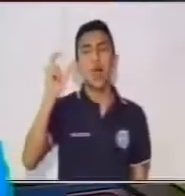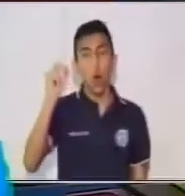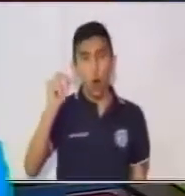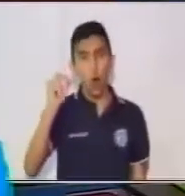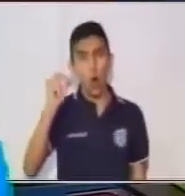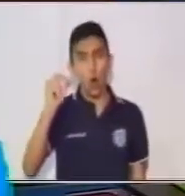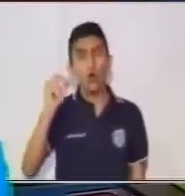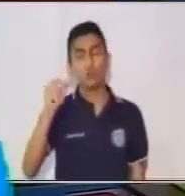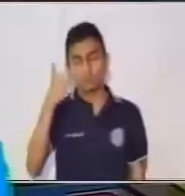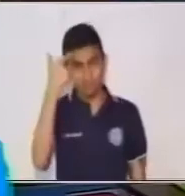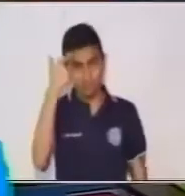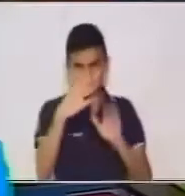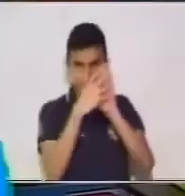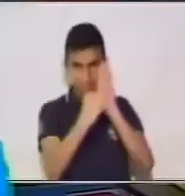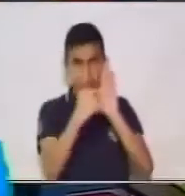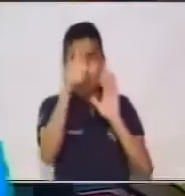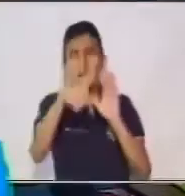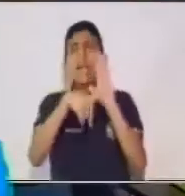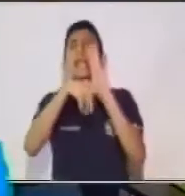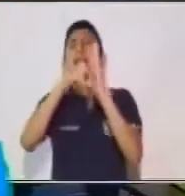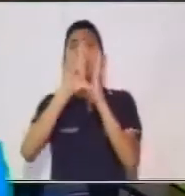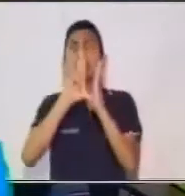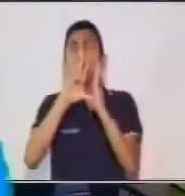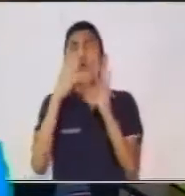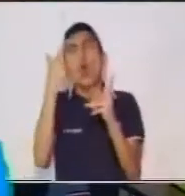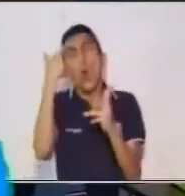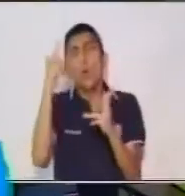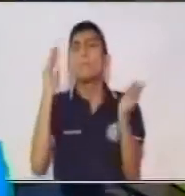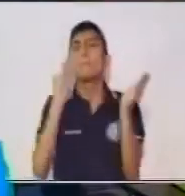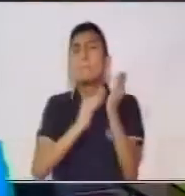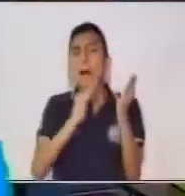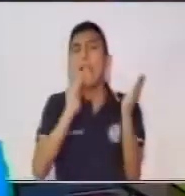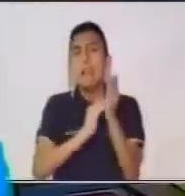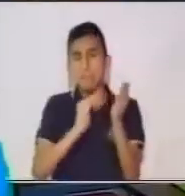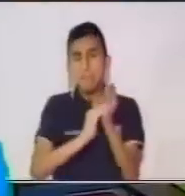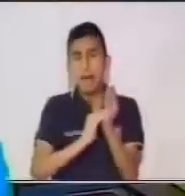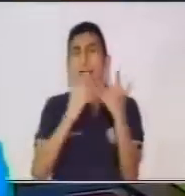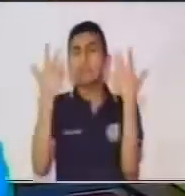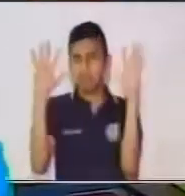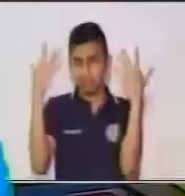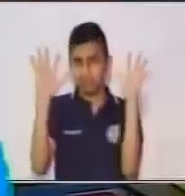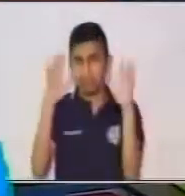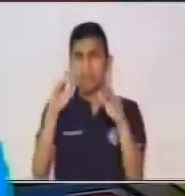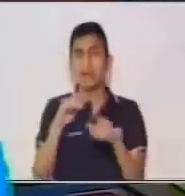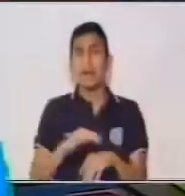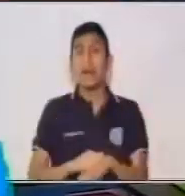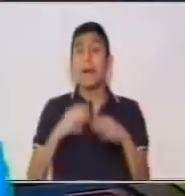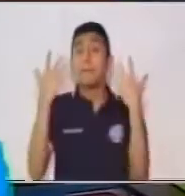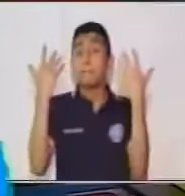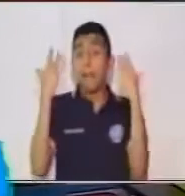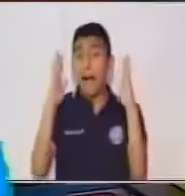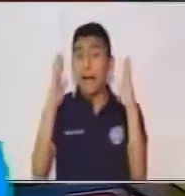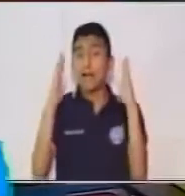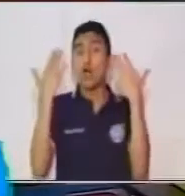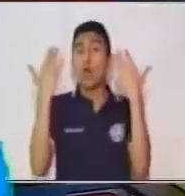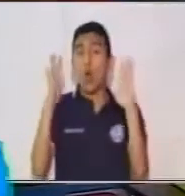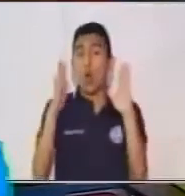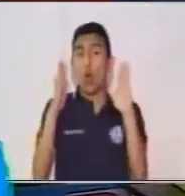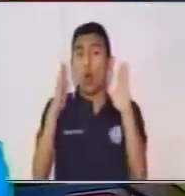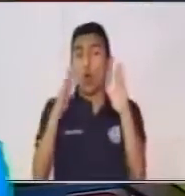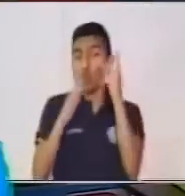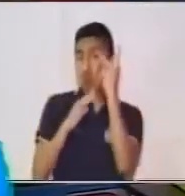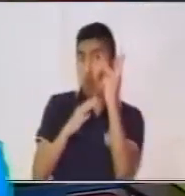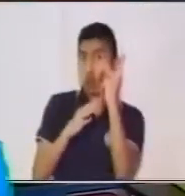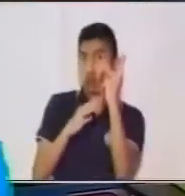barco. Ahora lo vamos a repetir con palmas para que se nos quede el sonido. Decimos